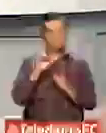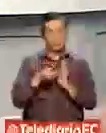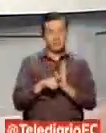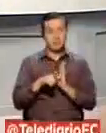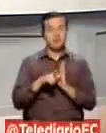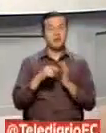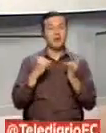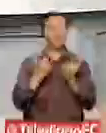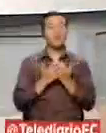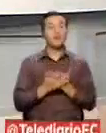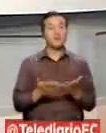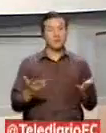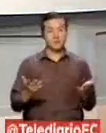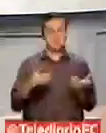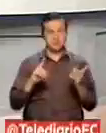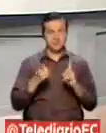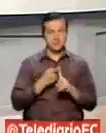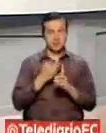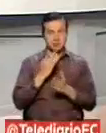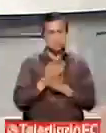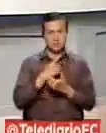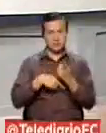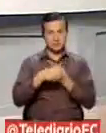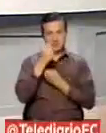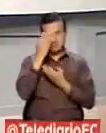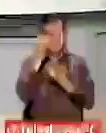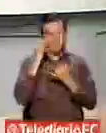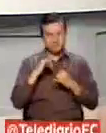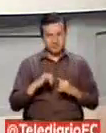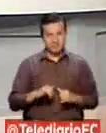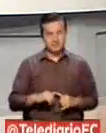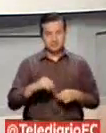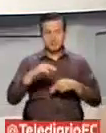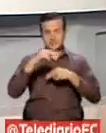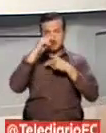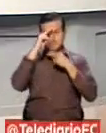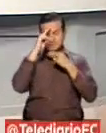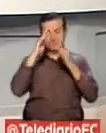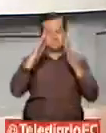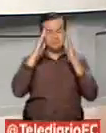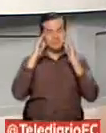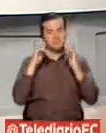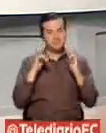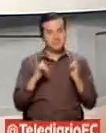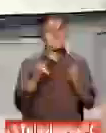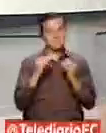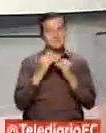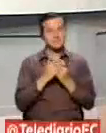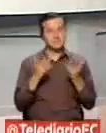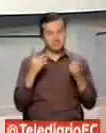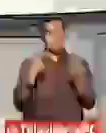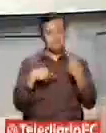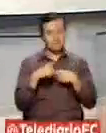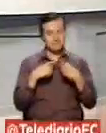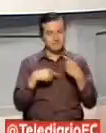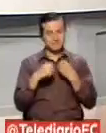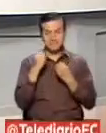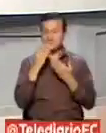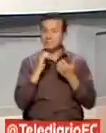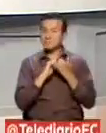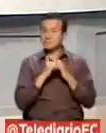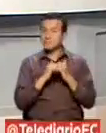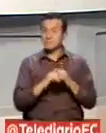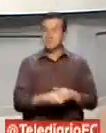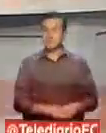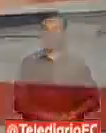6:20 a.m. Es momento de irnos a nuestra primera pausa, pero al regresar continuaremos con más noticias. Así es, quédese con nosotros en Telediario y ya volvemos también con los deportes.